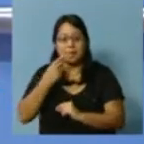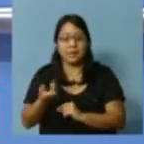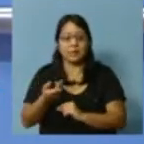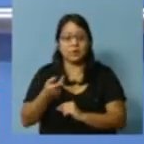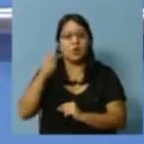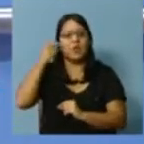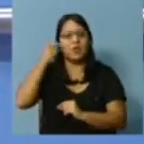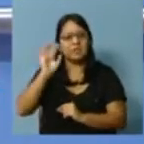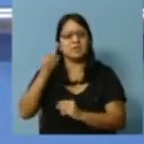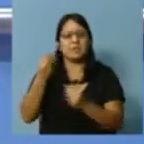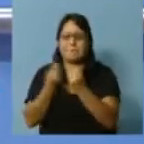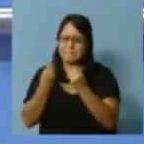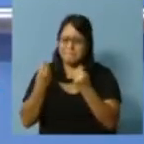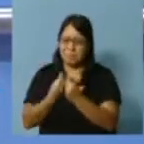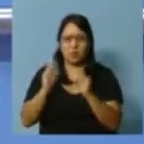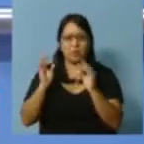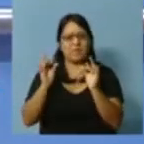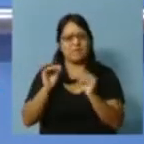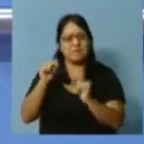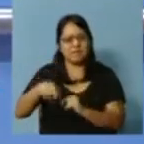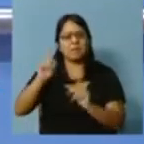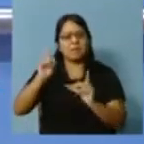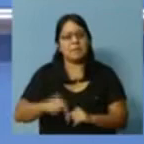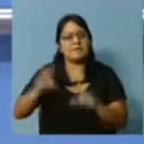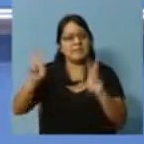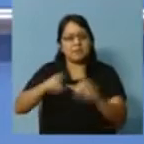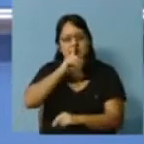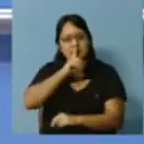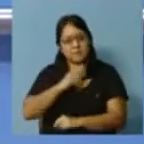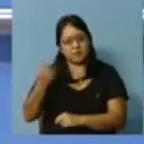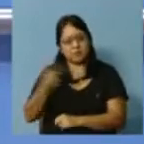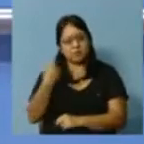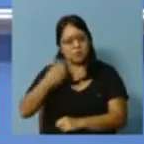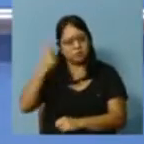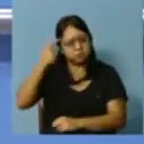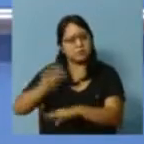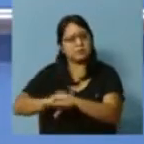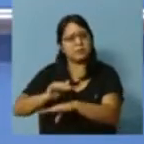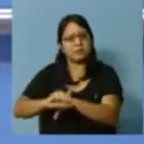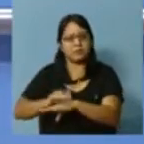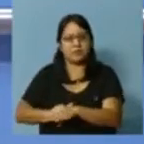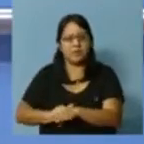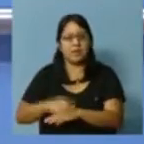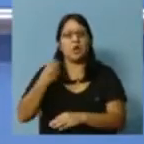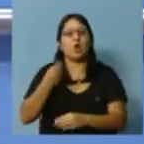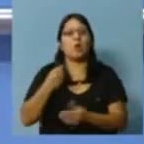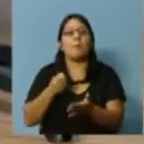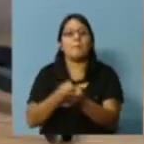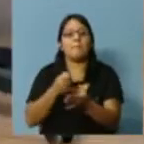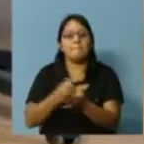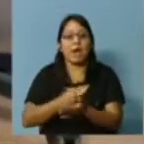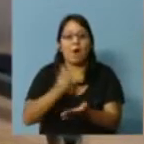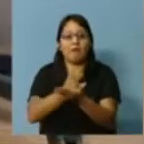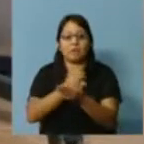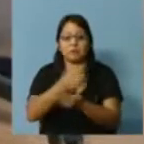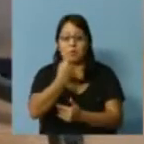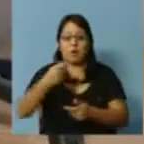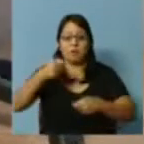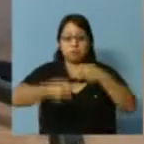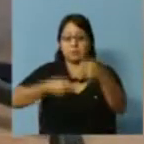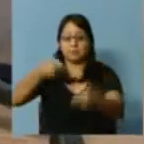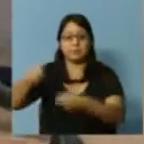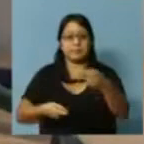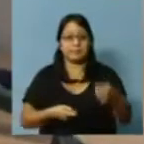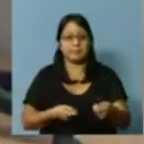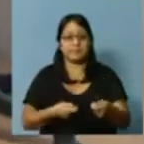cierto es que muy serio también porque todos los recursos van a un destino inmediato de pago de estas obligaciones que no sé que son siempre